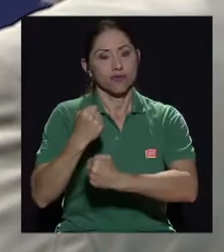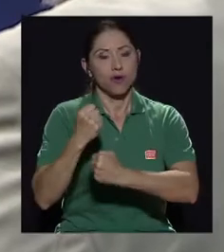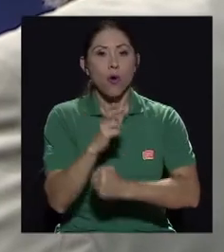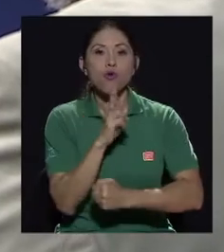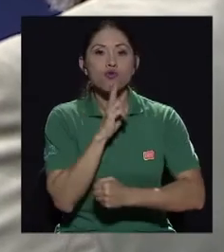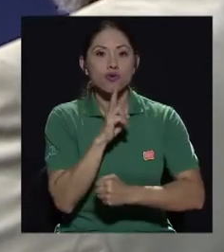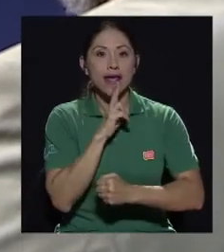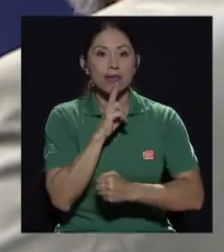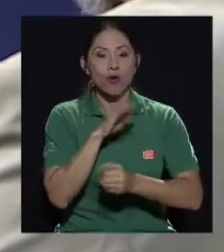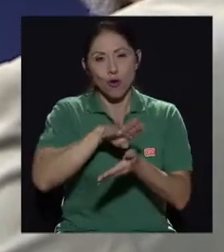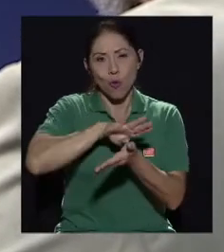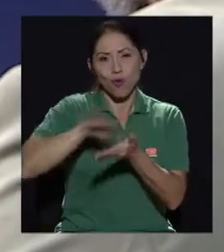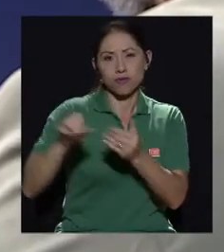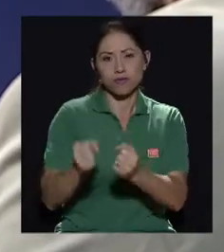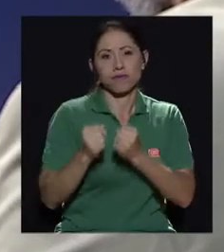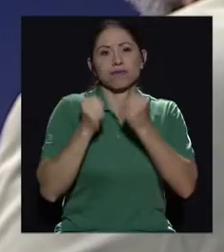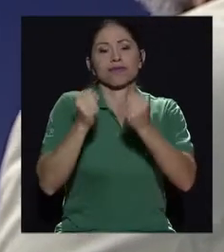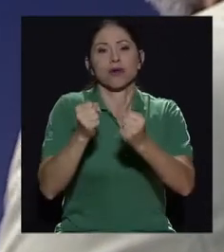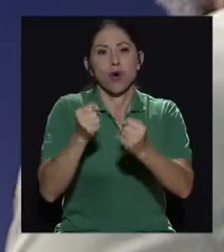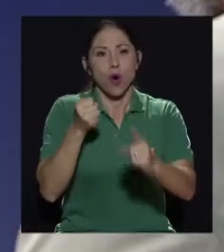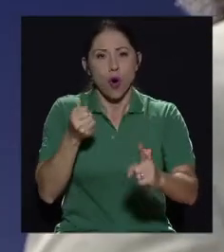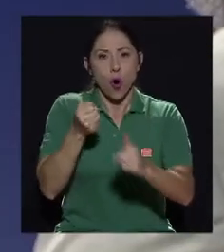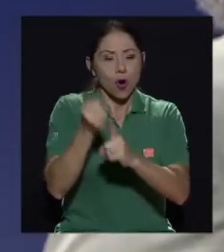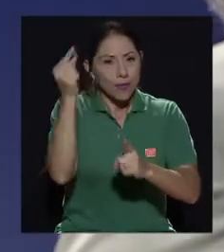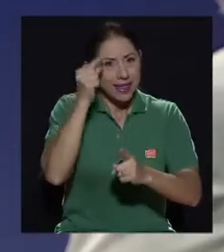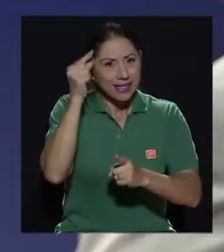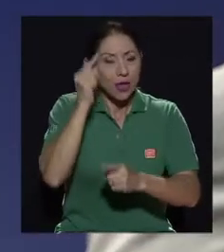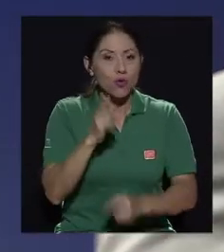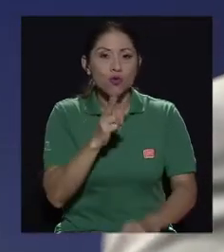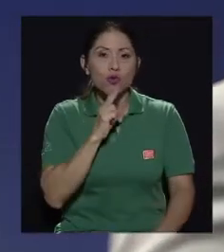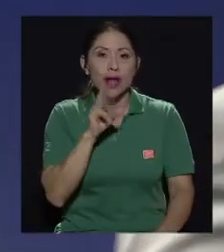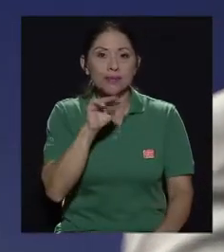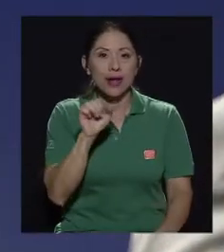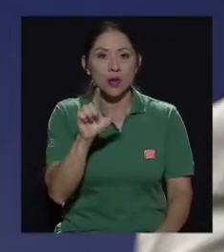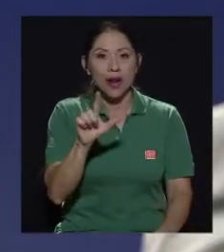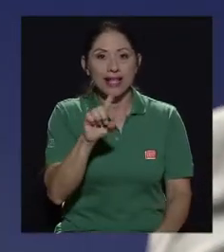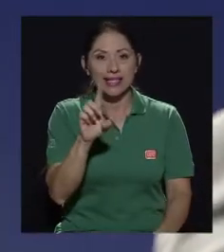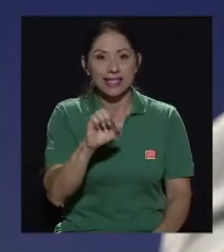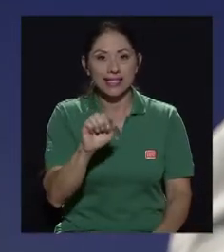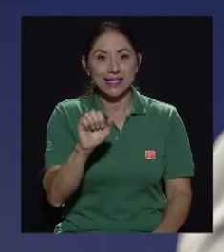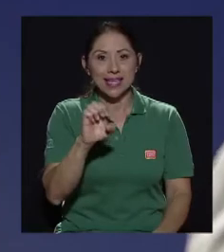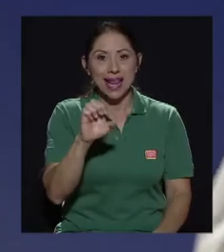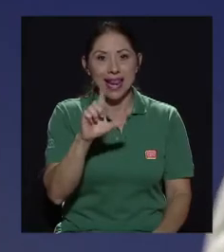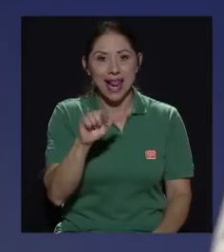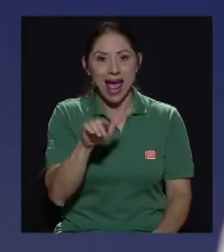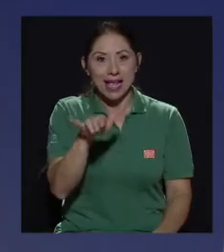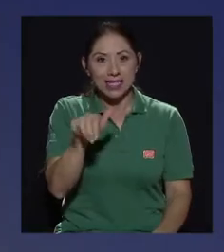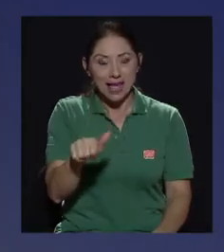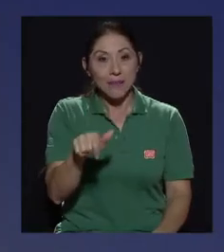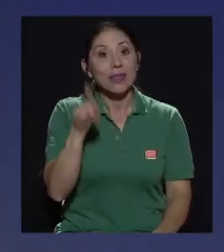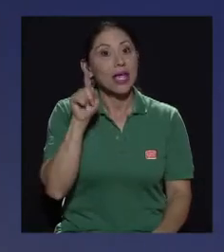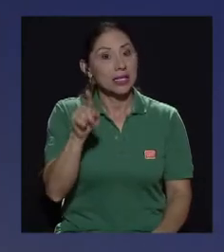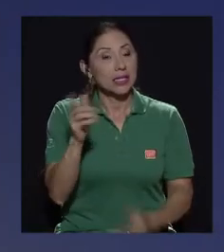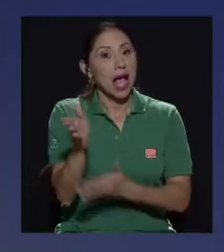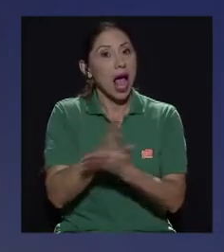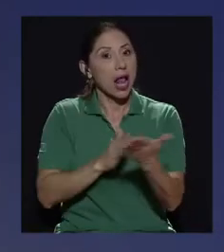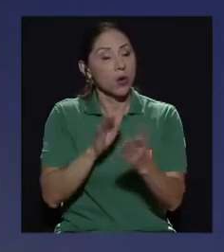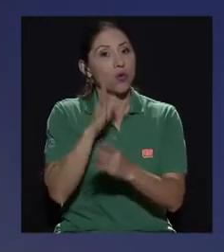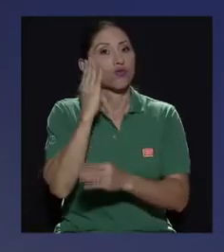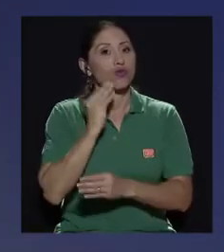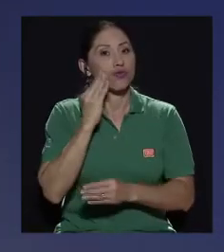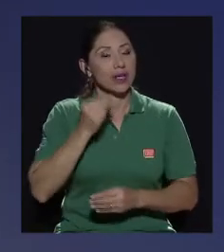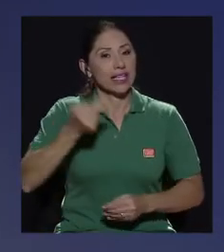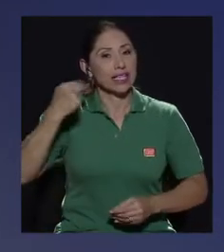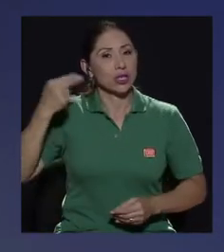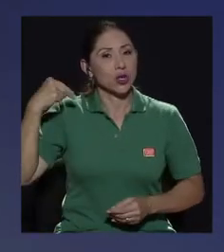en honduras obviamente de manuel zelaya creo que nos da una joya histórica pero el